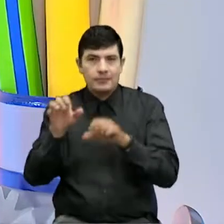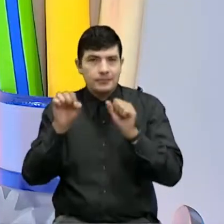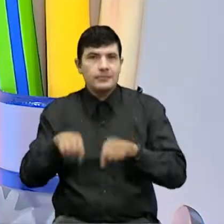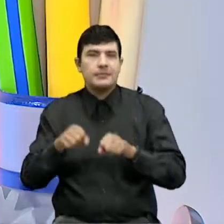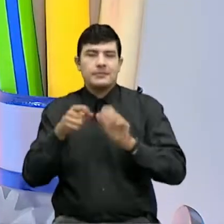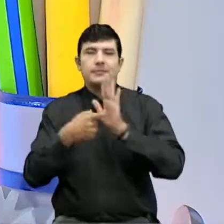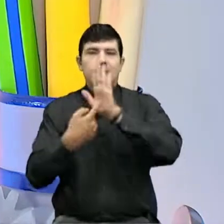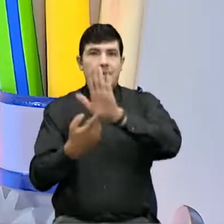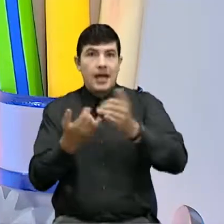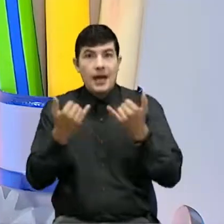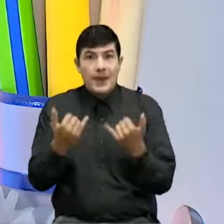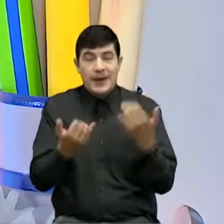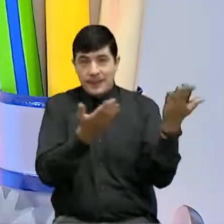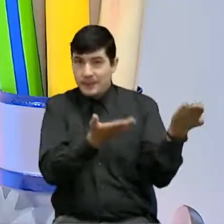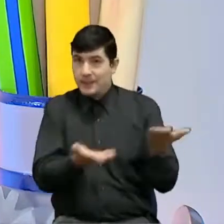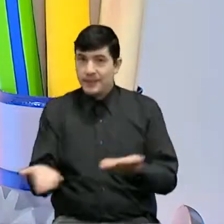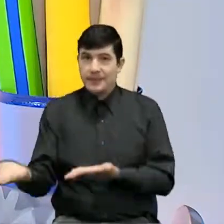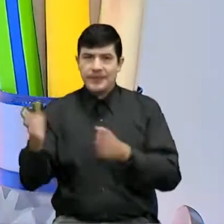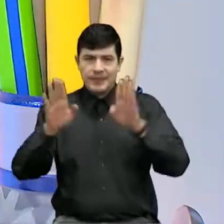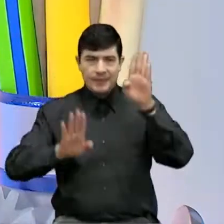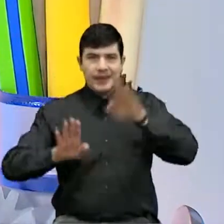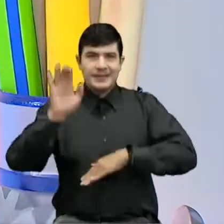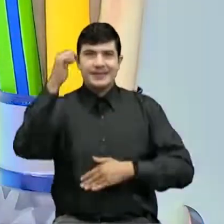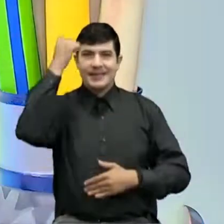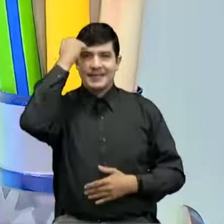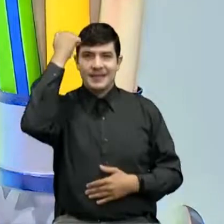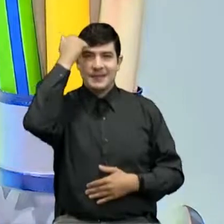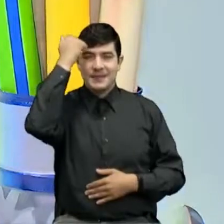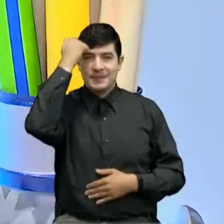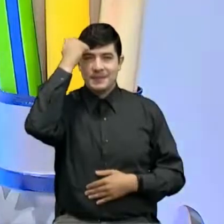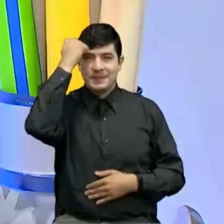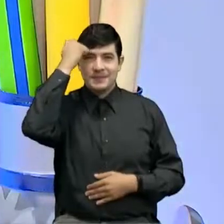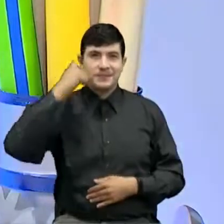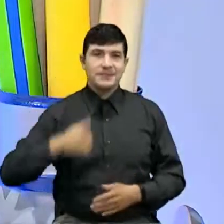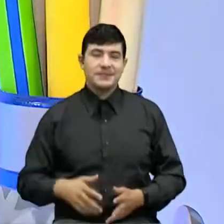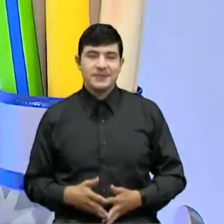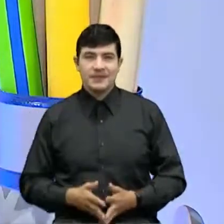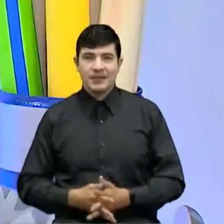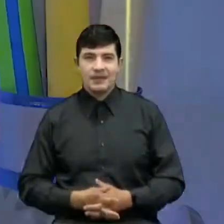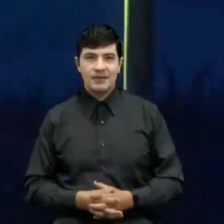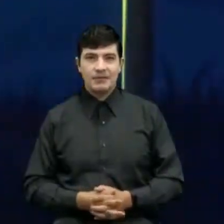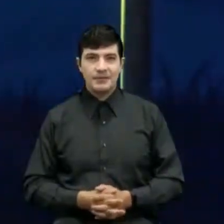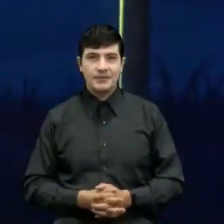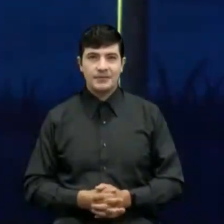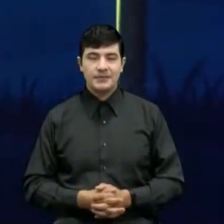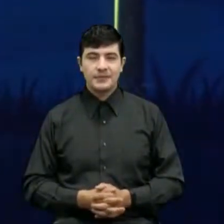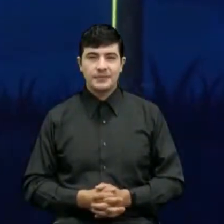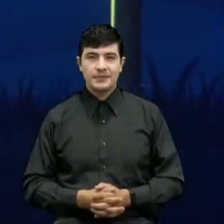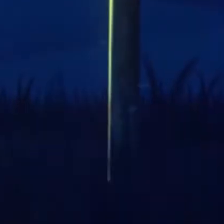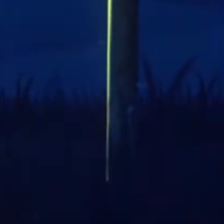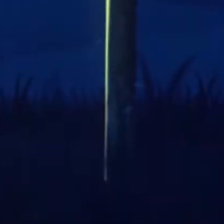la bienvenida a esto que se llama Presente Profe.